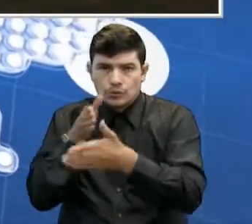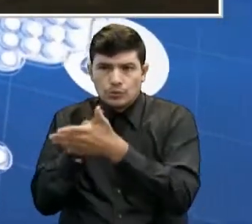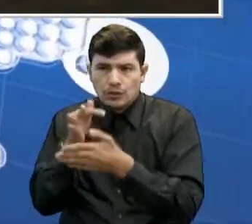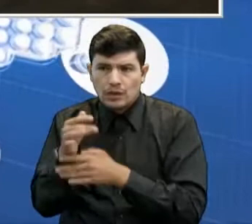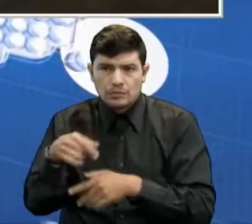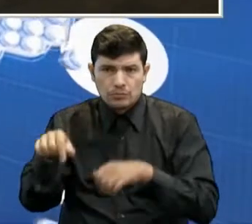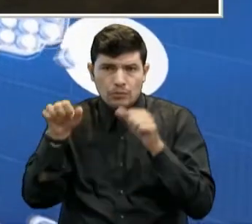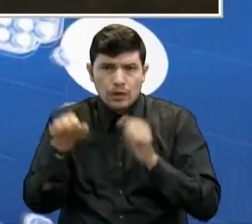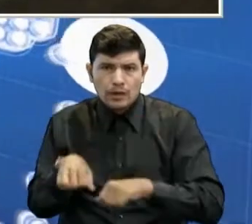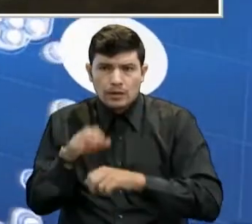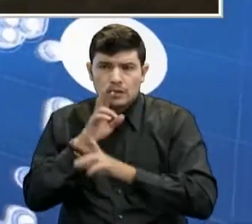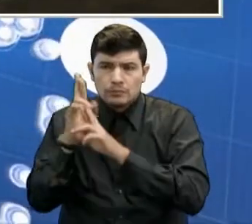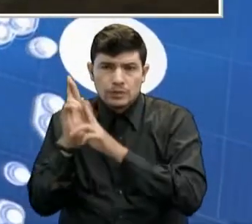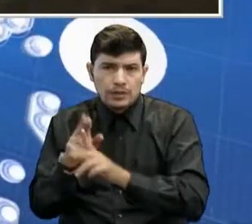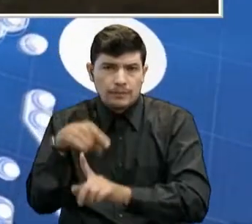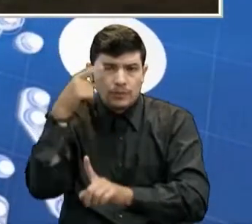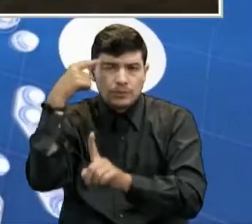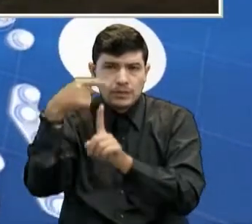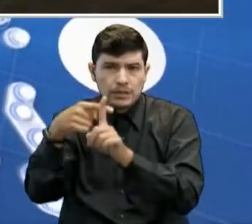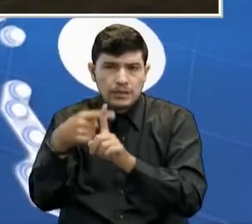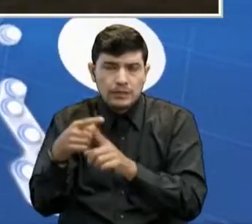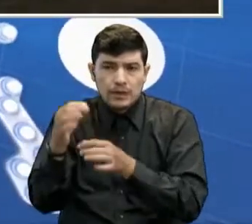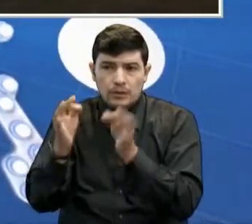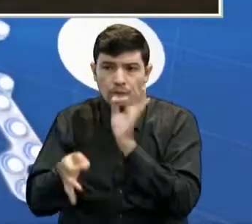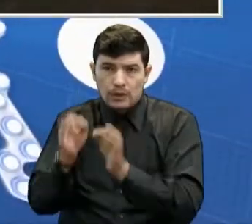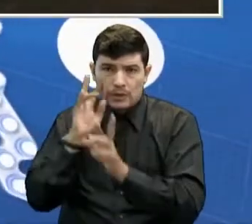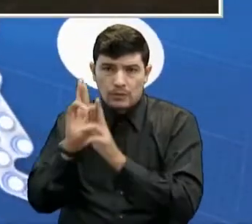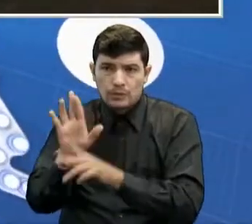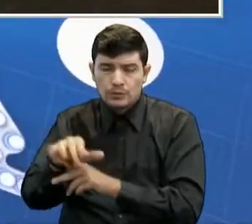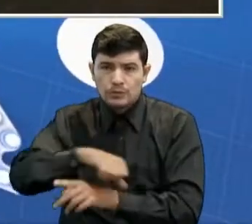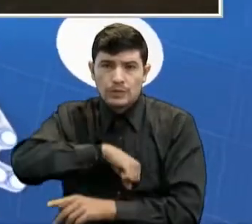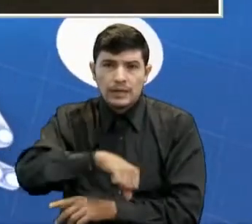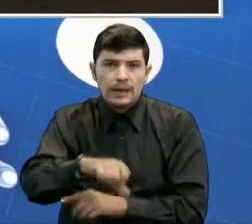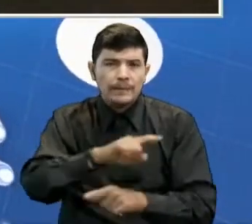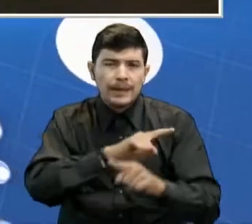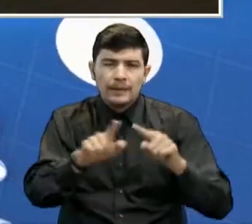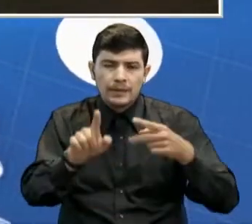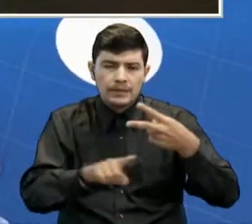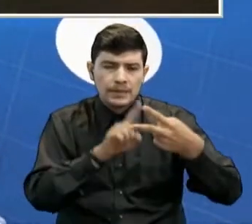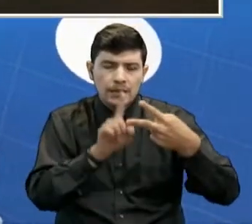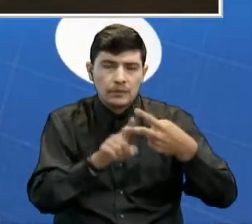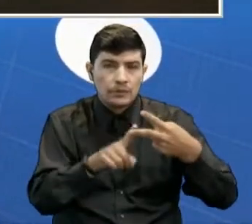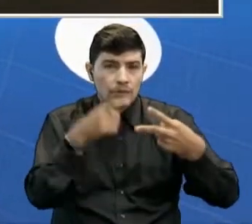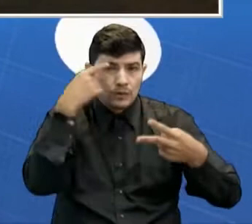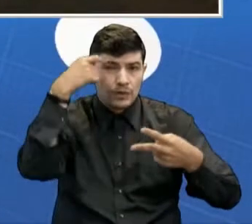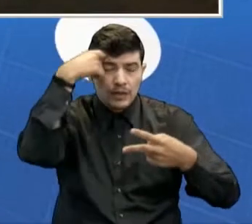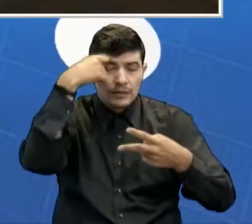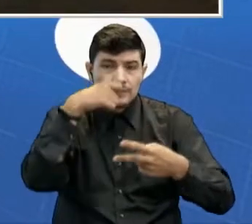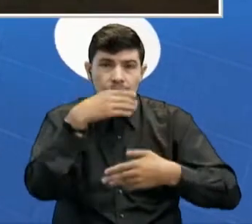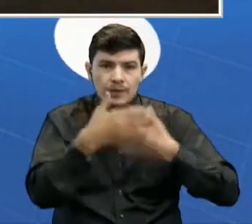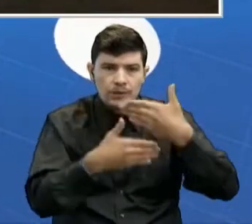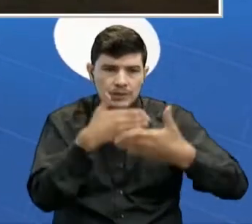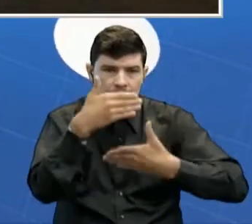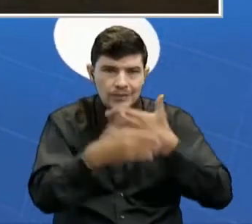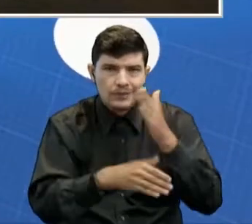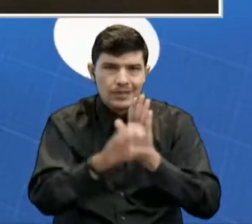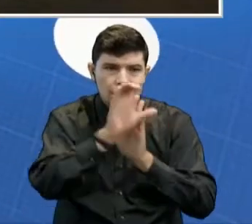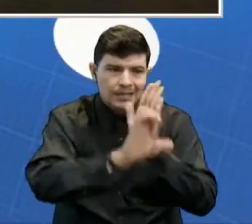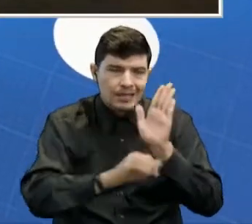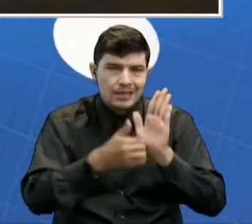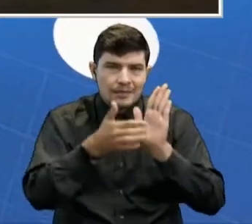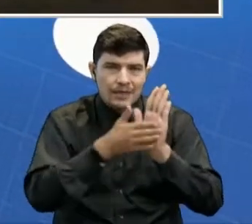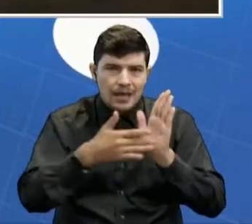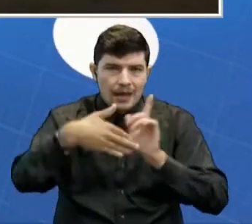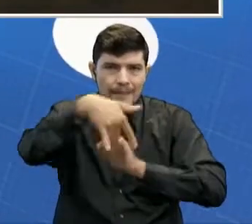prosperar. Y en segundo lugar, el segundo reto fundamental, el proceso de licenciamiento ambiental del proyecto